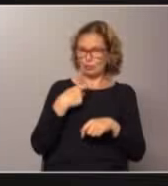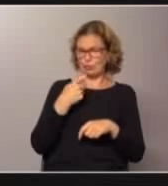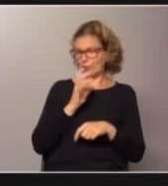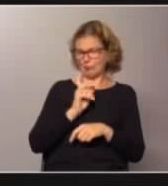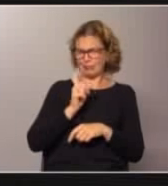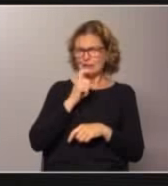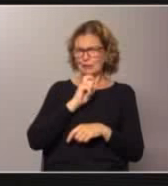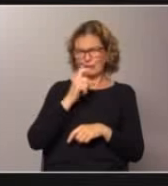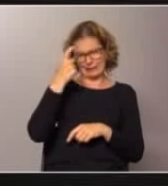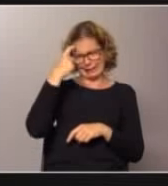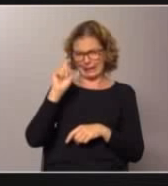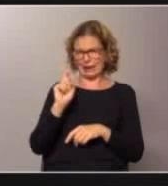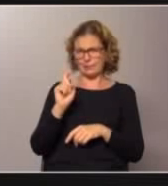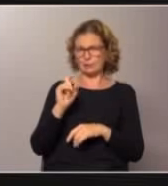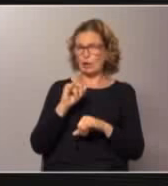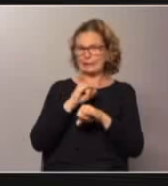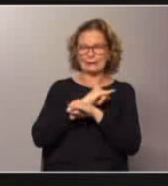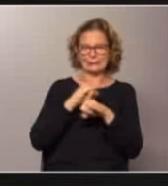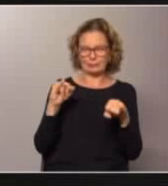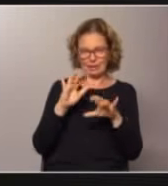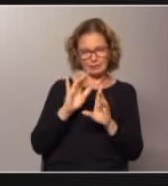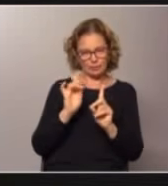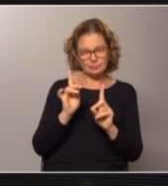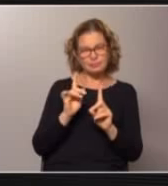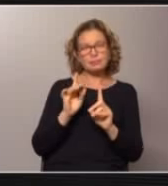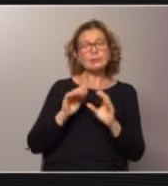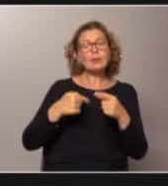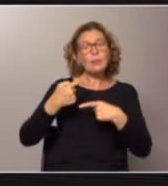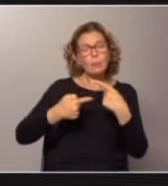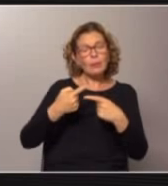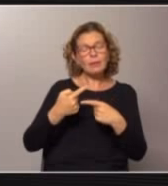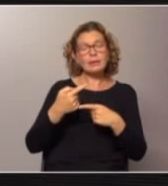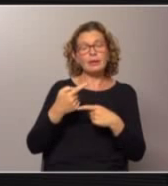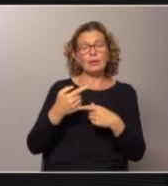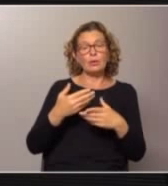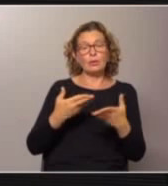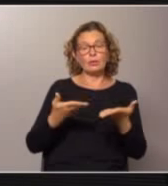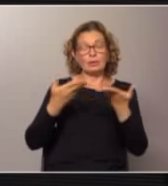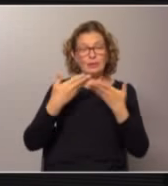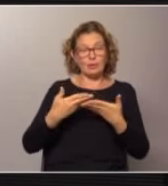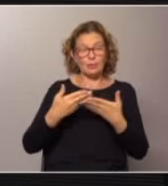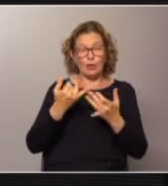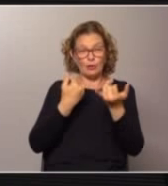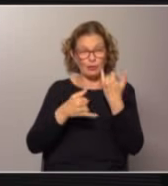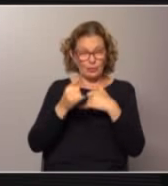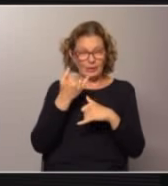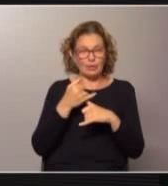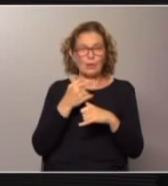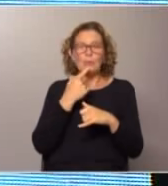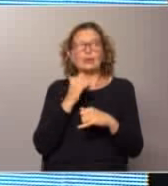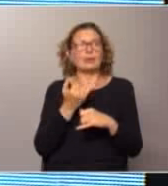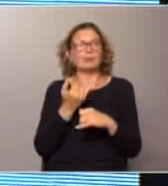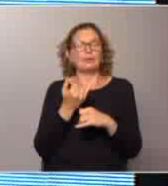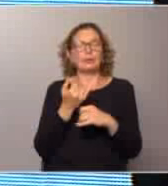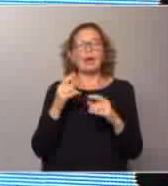no son cosas tan determinantes y estas son cosas que pasan si lo cuando recibimos un laico cuando vemos información que que